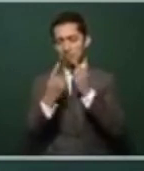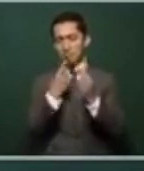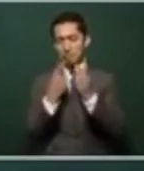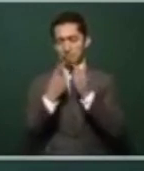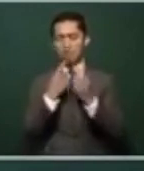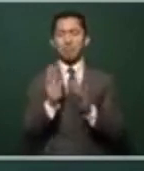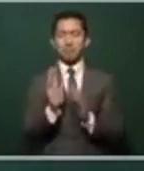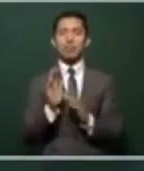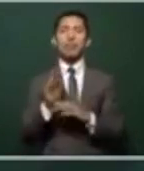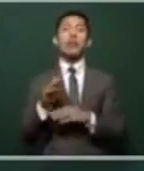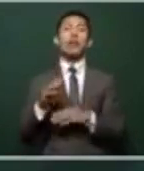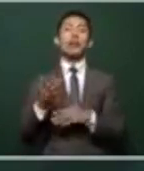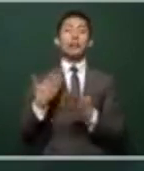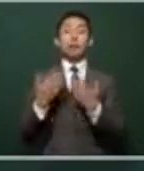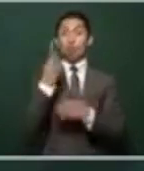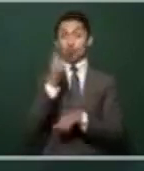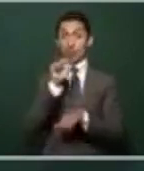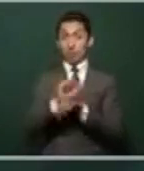Hace una semana